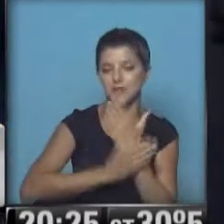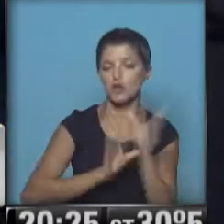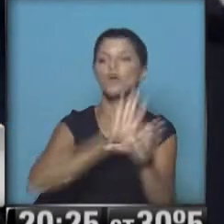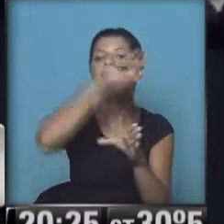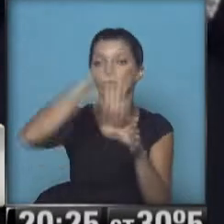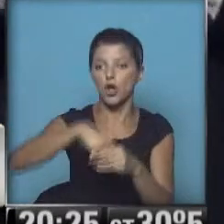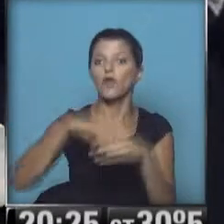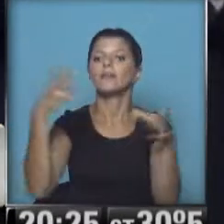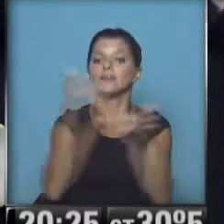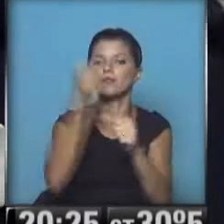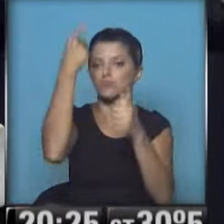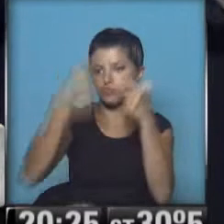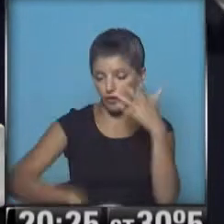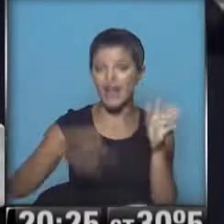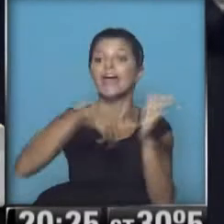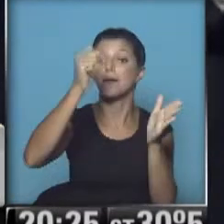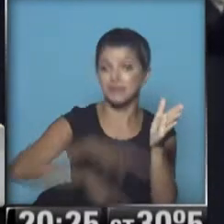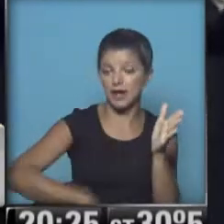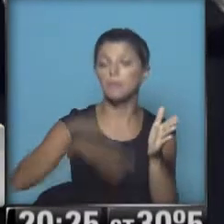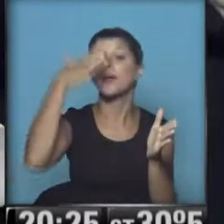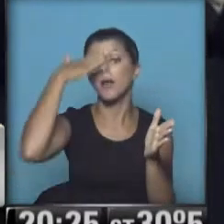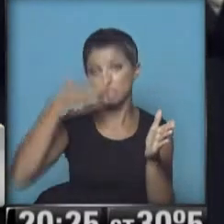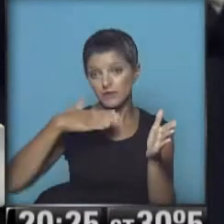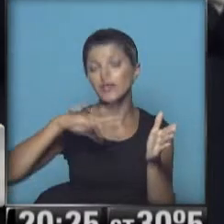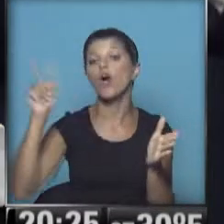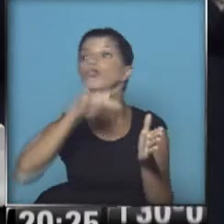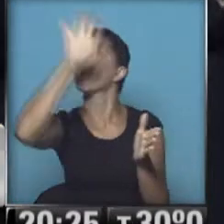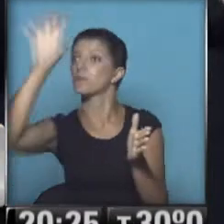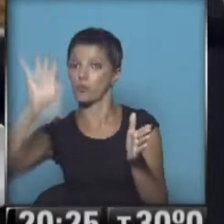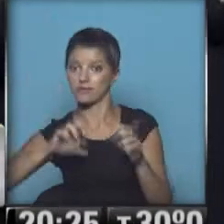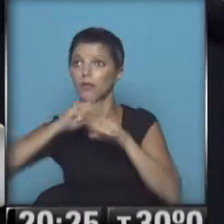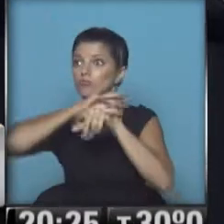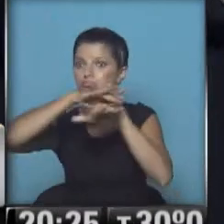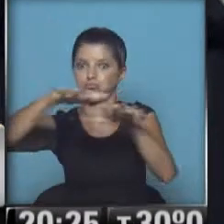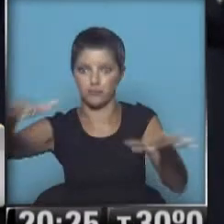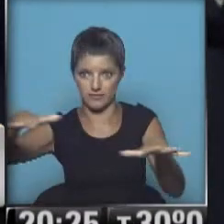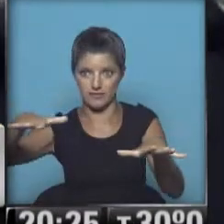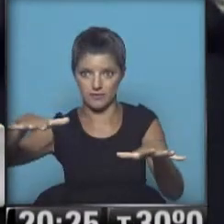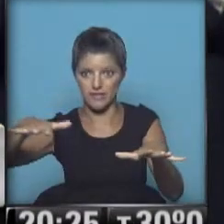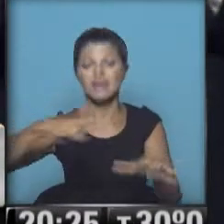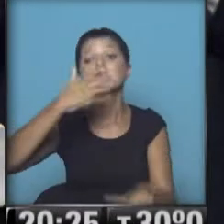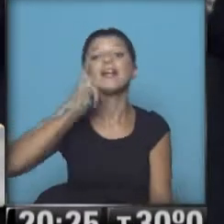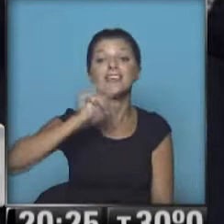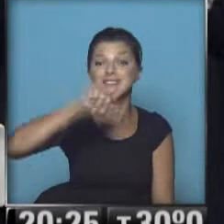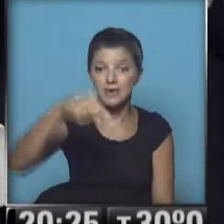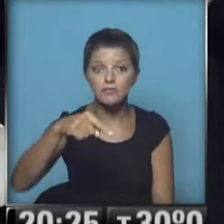Transporte en la capital federal, para después extenderlo al resto del país y retirarlo al otro